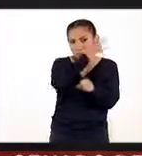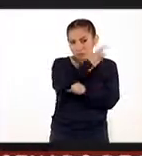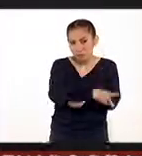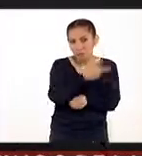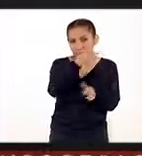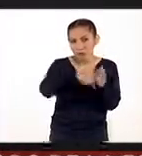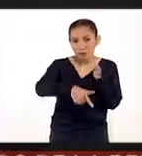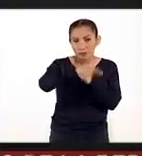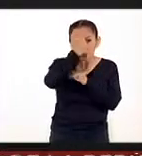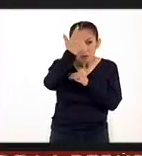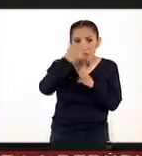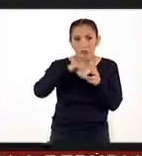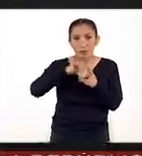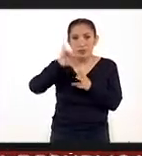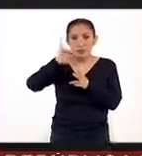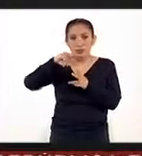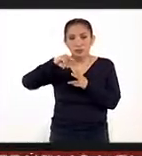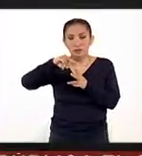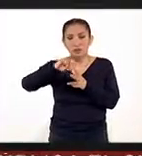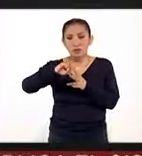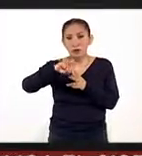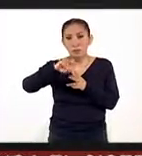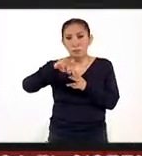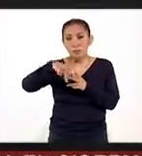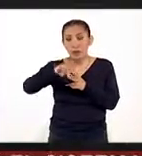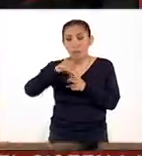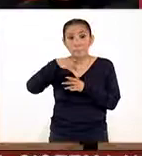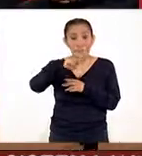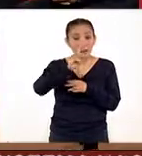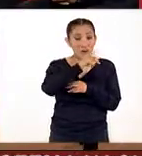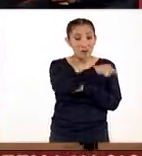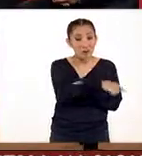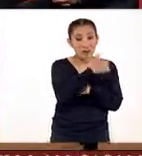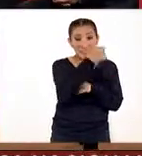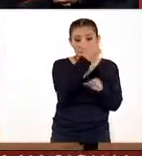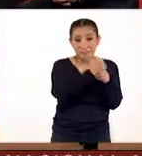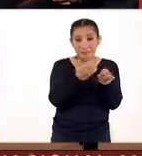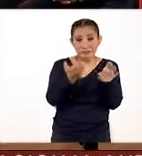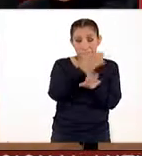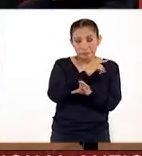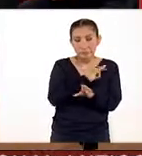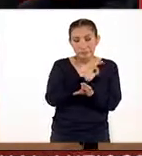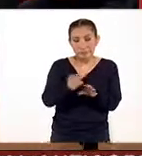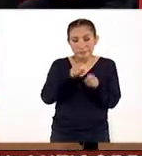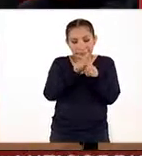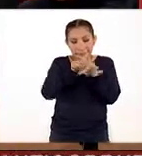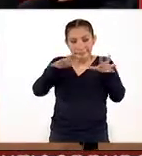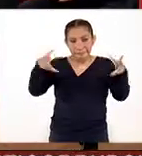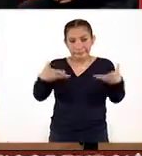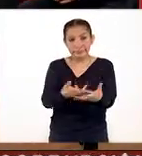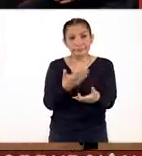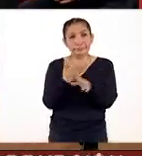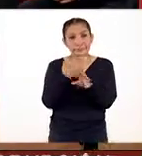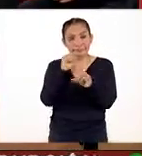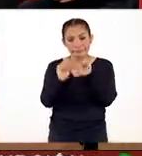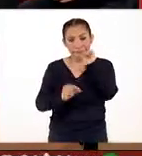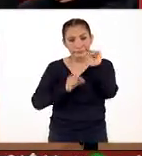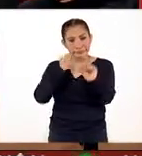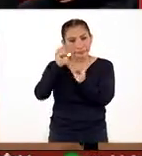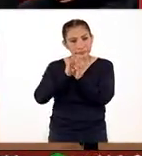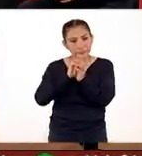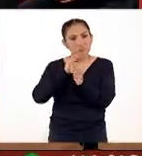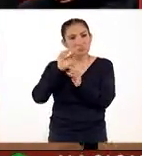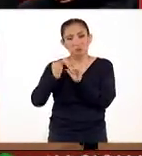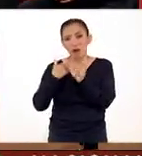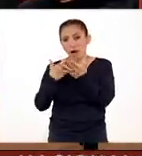en el 2002 se crea Innovec, pero desde hace aproximadamente 6 años hemos podido expandirlo de manera muy gradual y